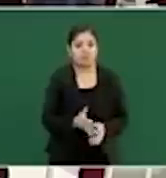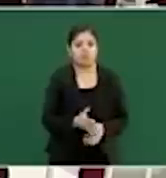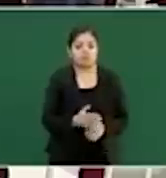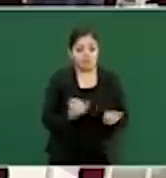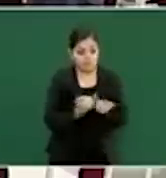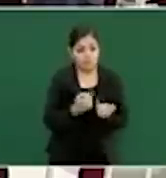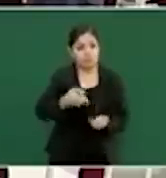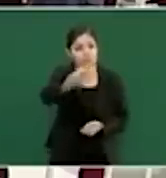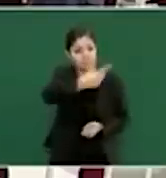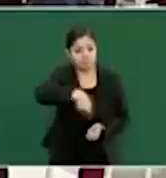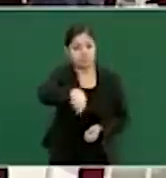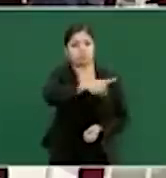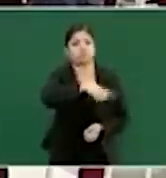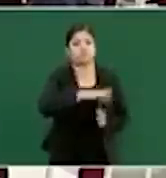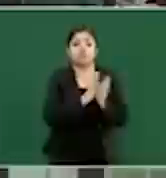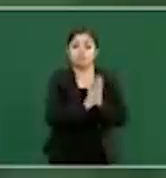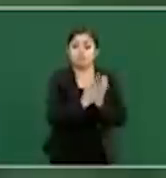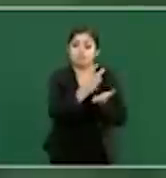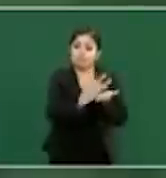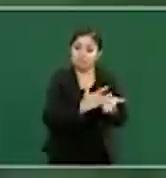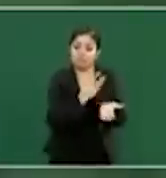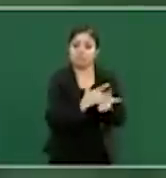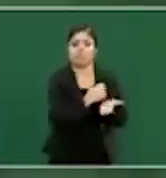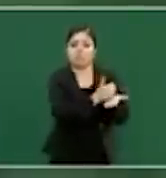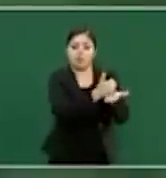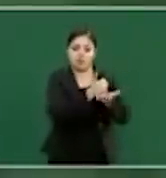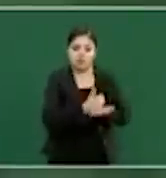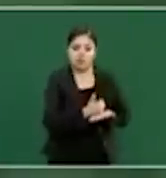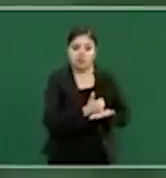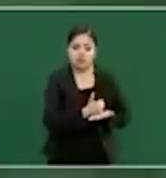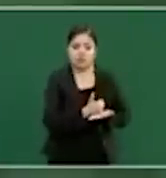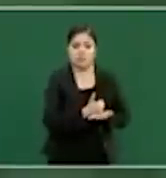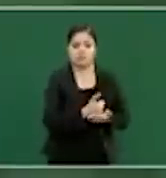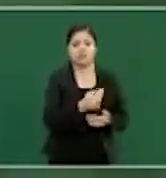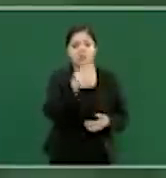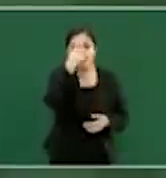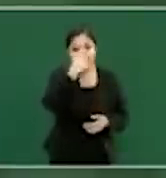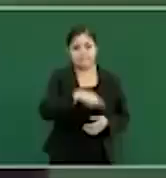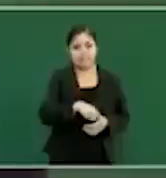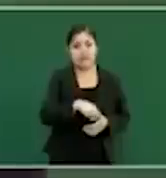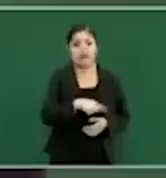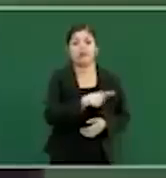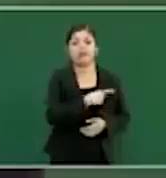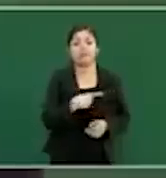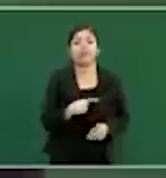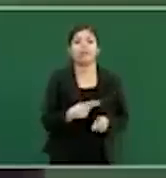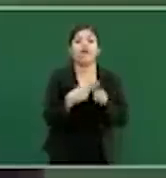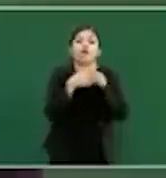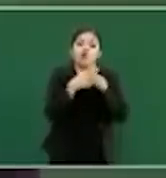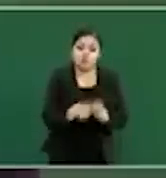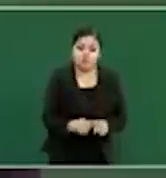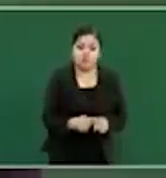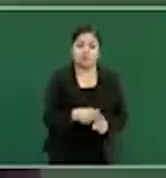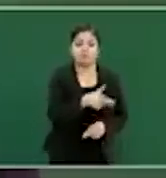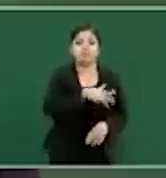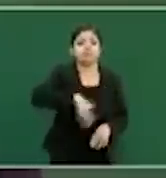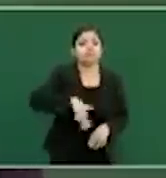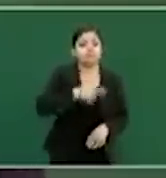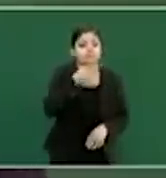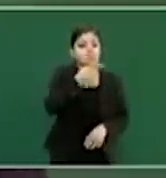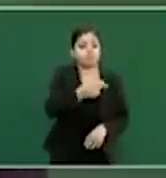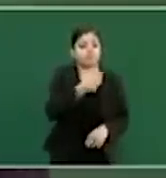ayudar, me van a apoyar para que se cumpla con este compromiso.